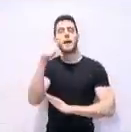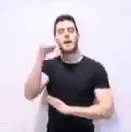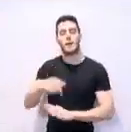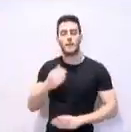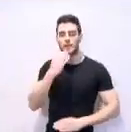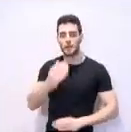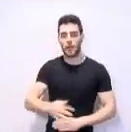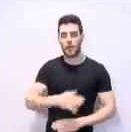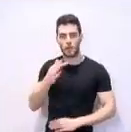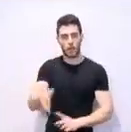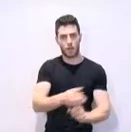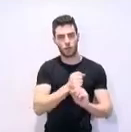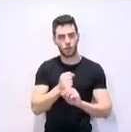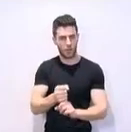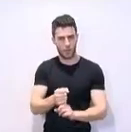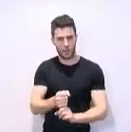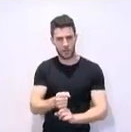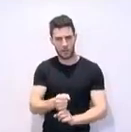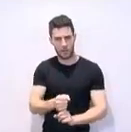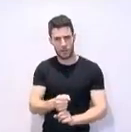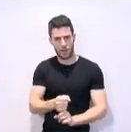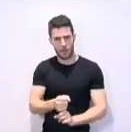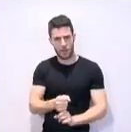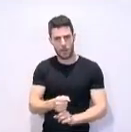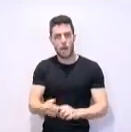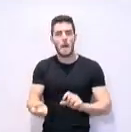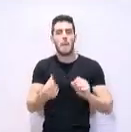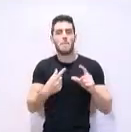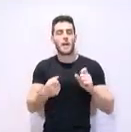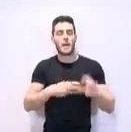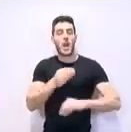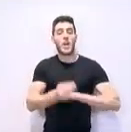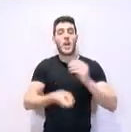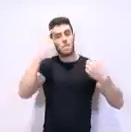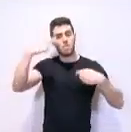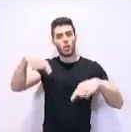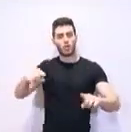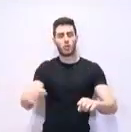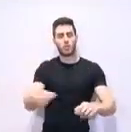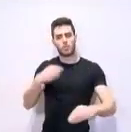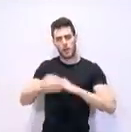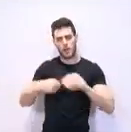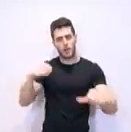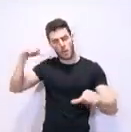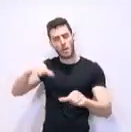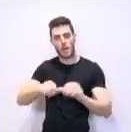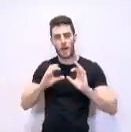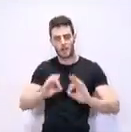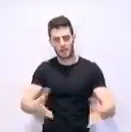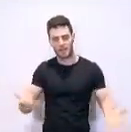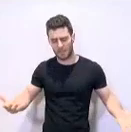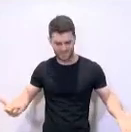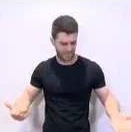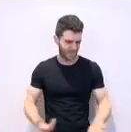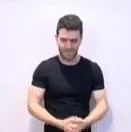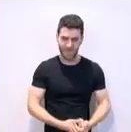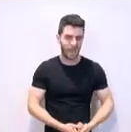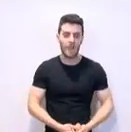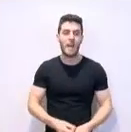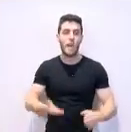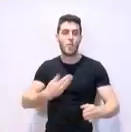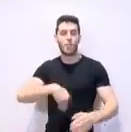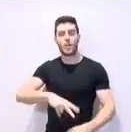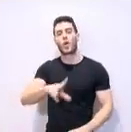además consiguen que parezca que lo han hecho ustedes, que es lo que vienen haciendo, porque no es que tuvieran usted, no es que nuestro concejal